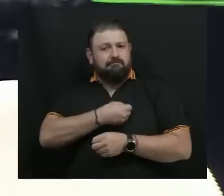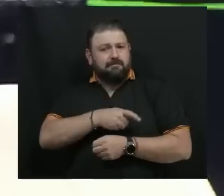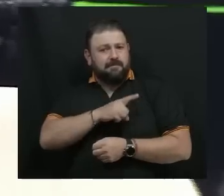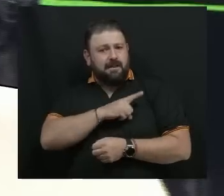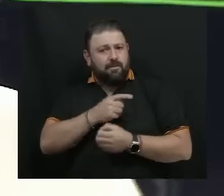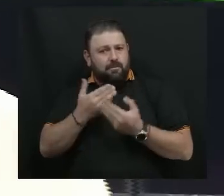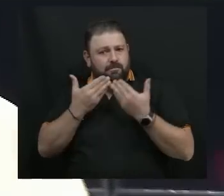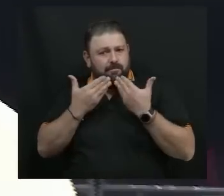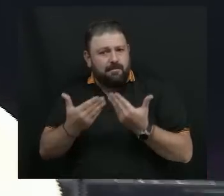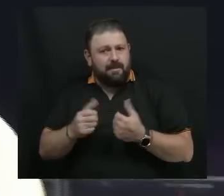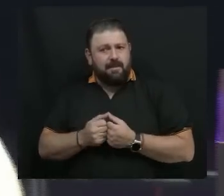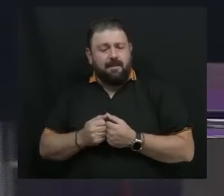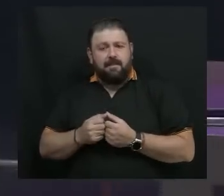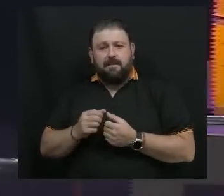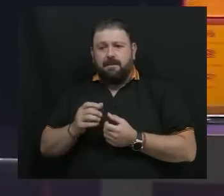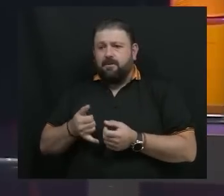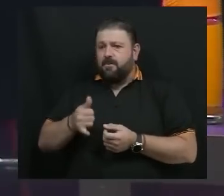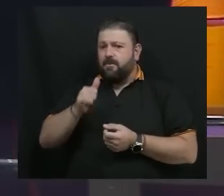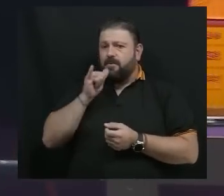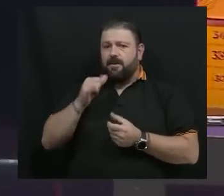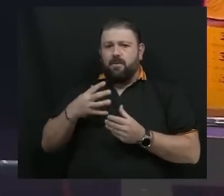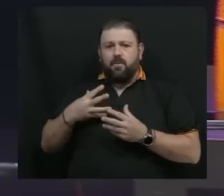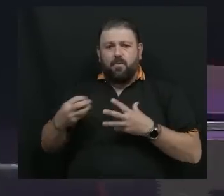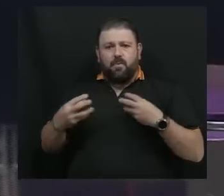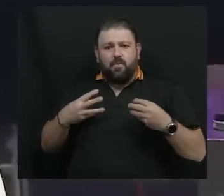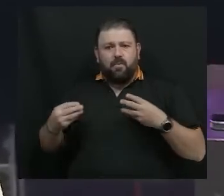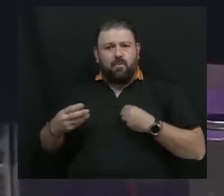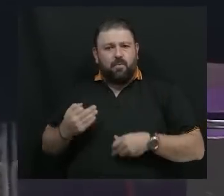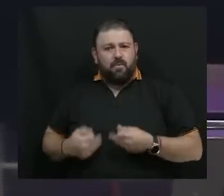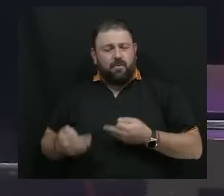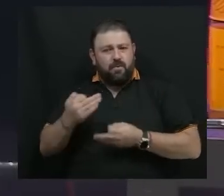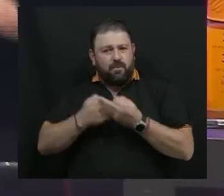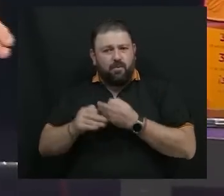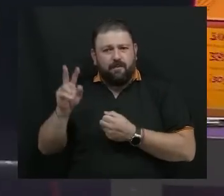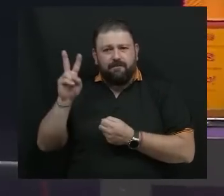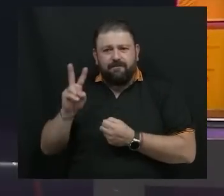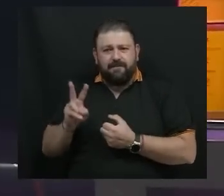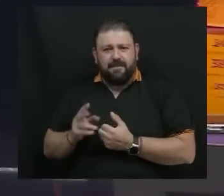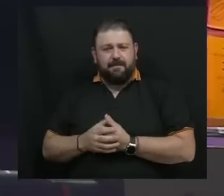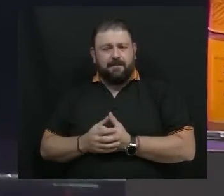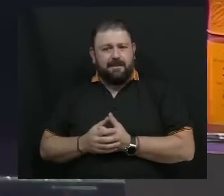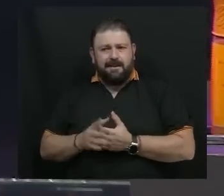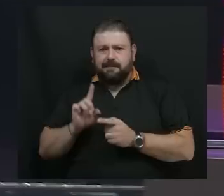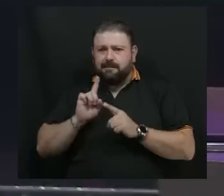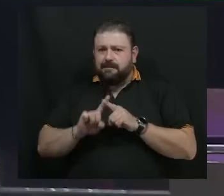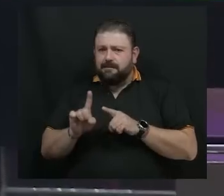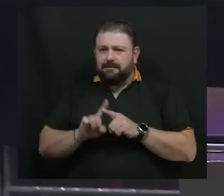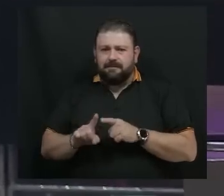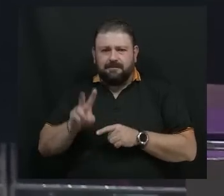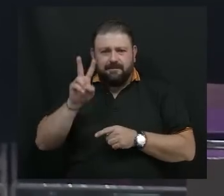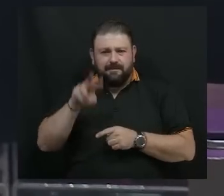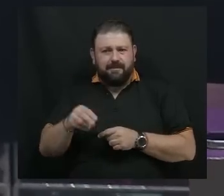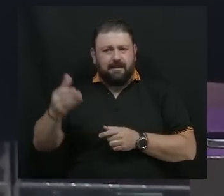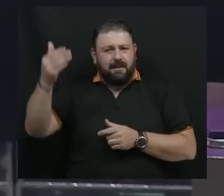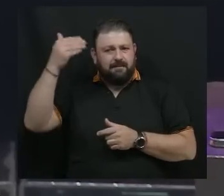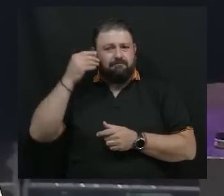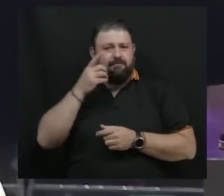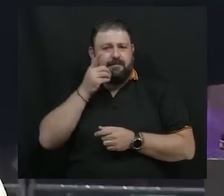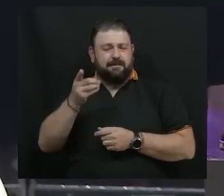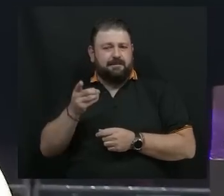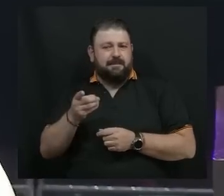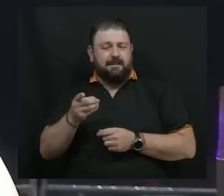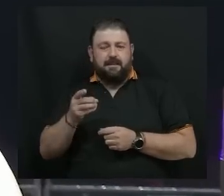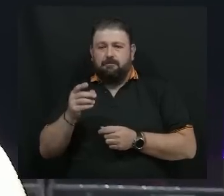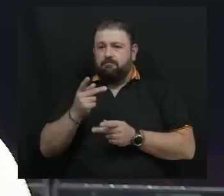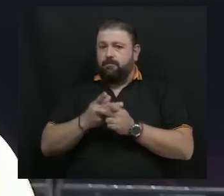las vitaminas. Hace unos años el ingeniero Sataraí nos explicó acá que una vitamina C normal